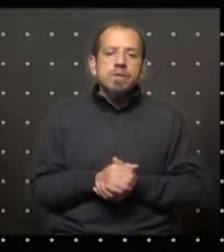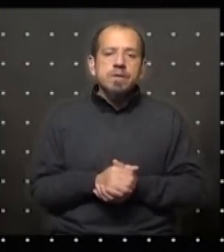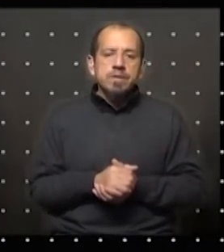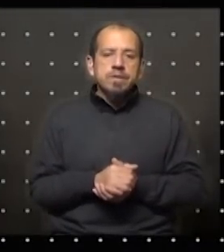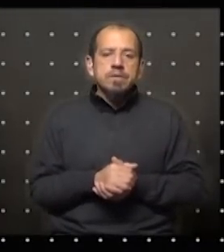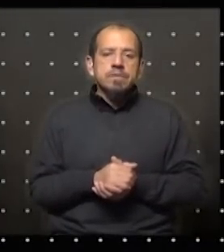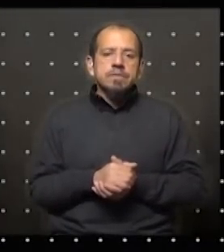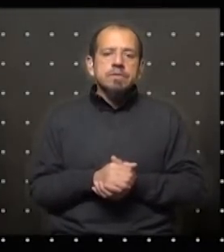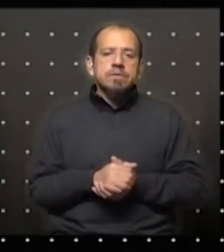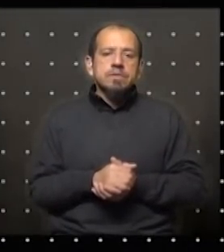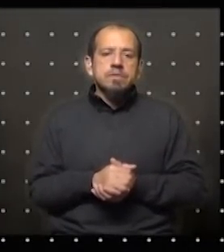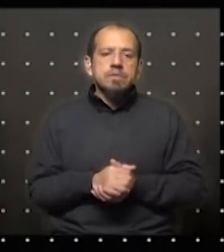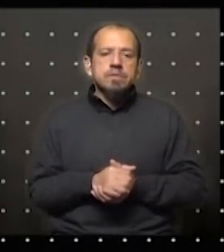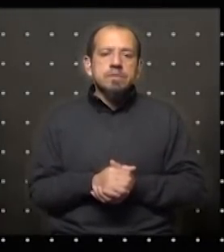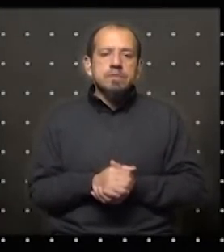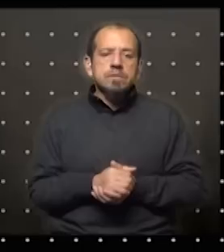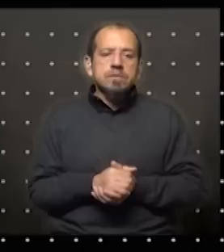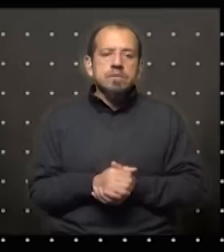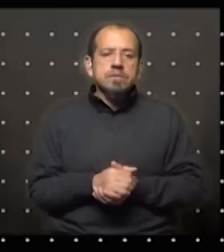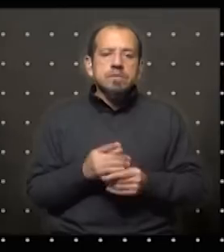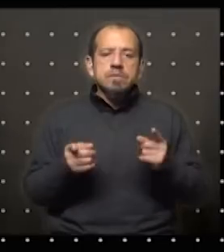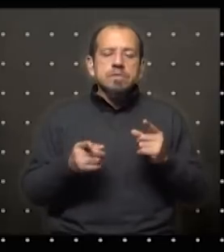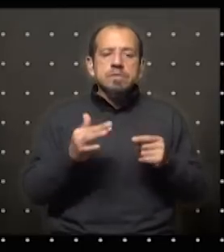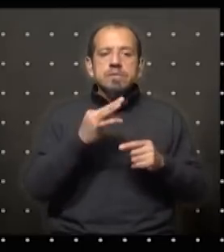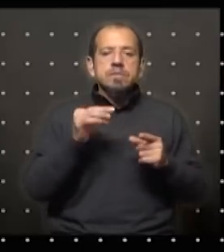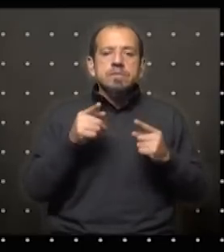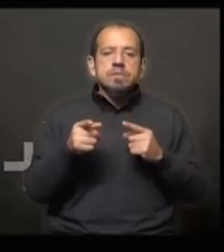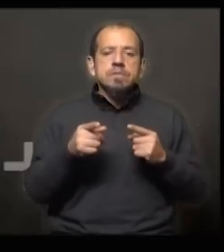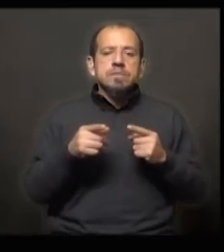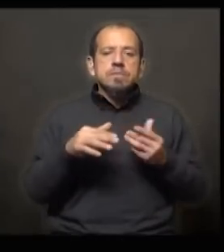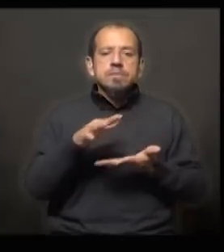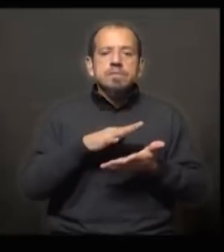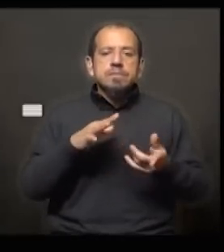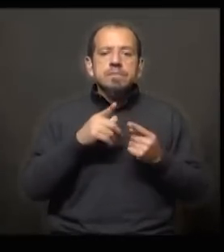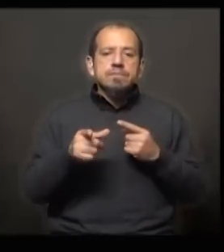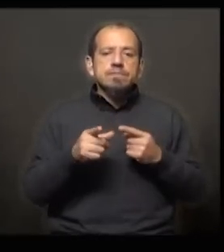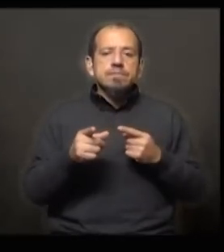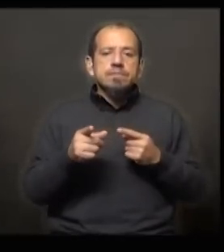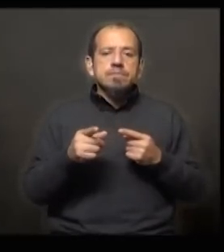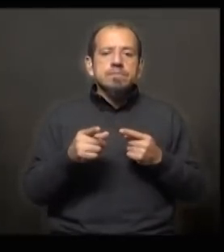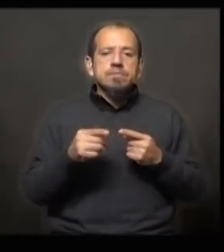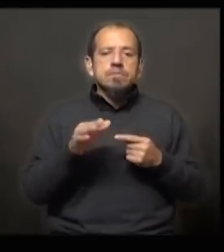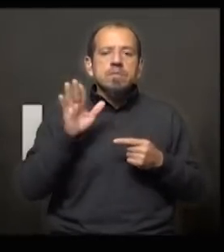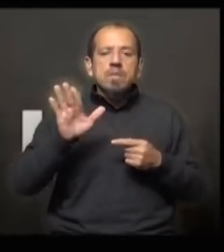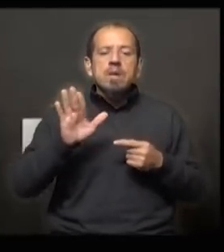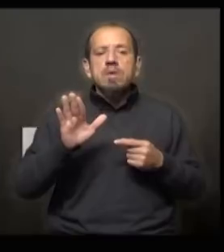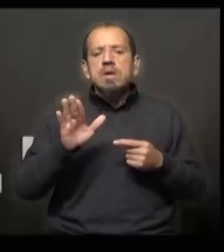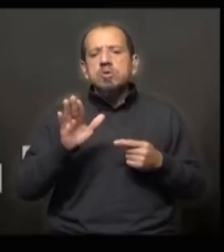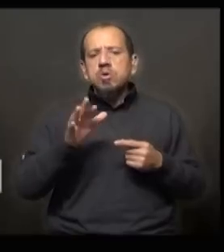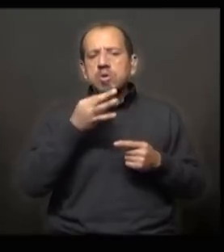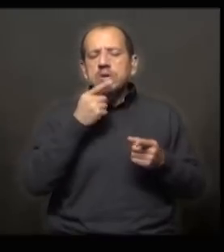plantea le plantean estos hechos a macron es muy compleja De hecho hace algunas horas amenazó con